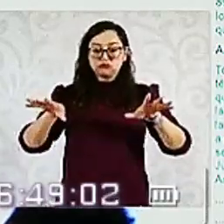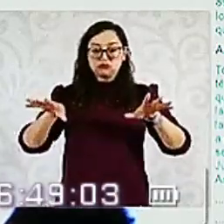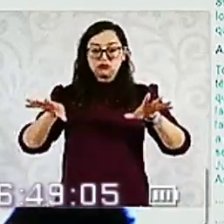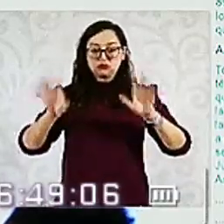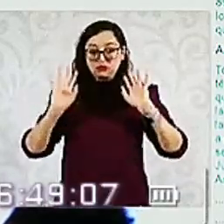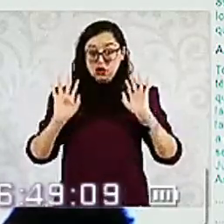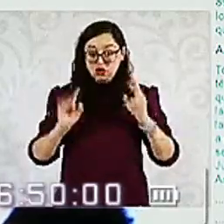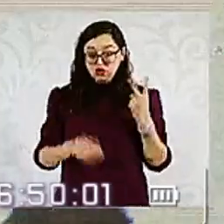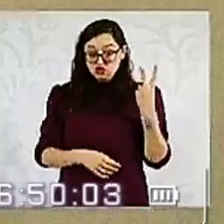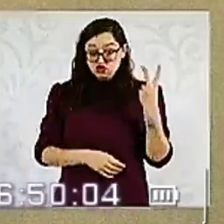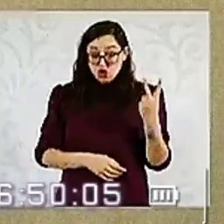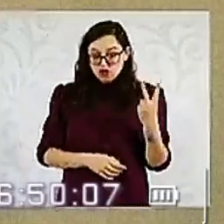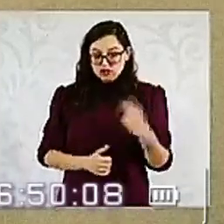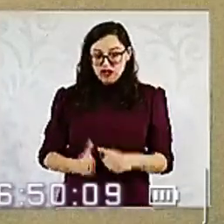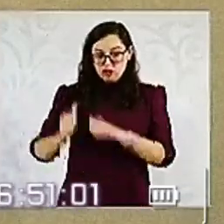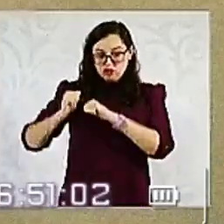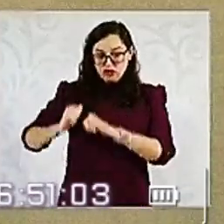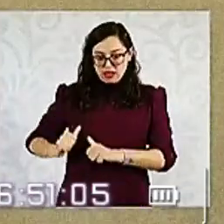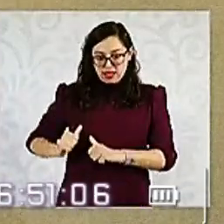jueza,